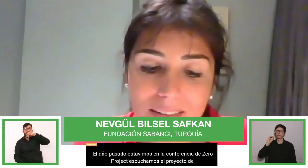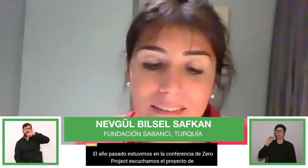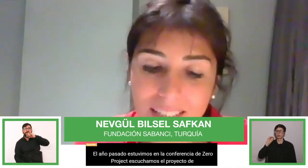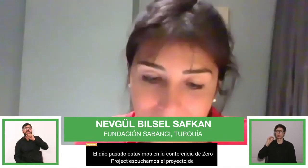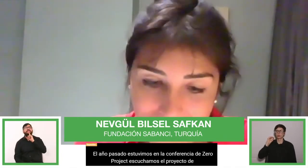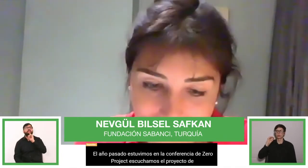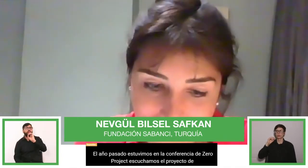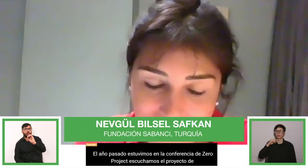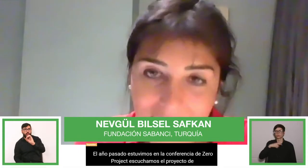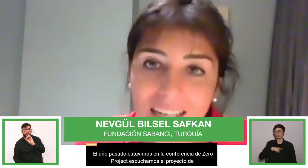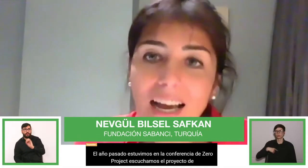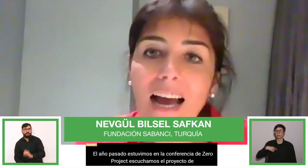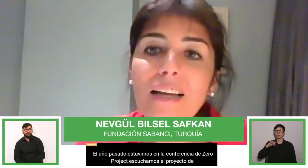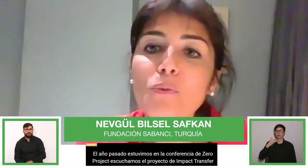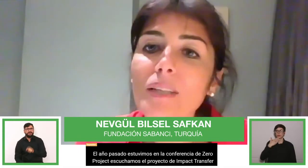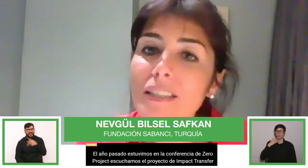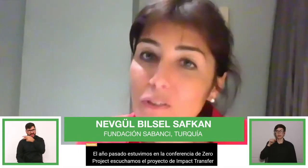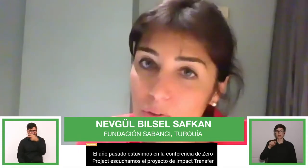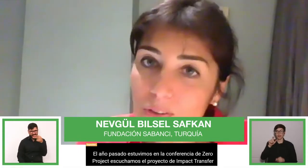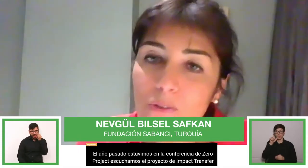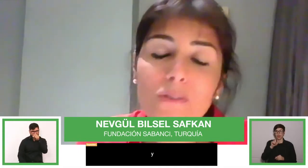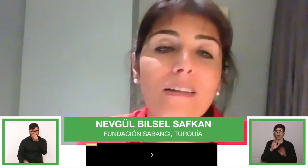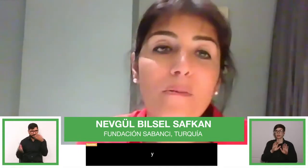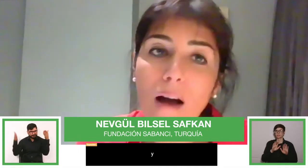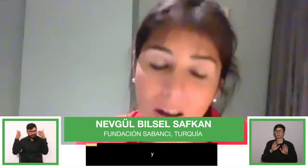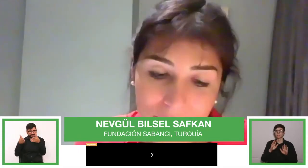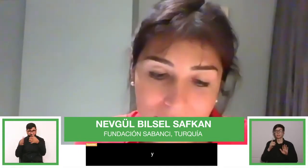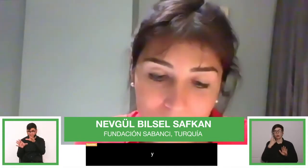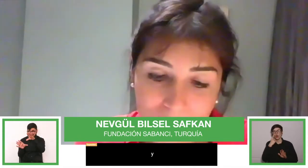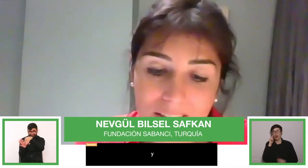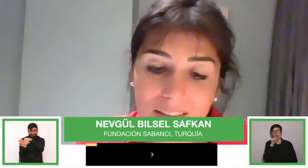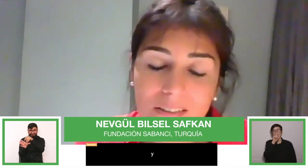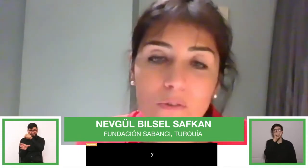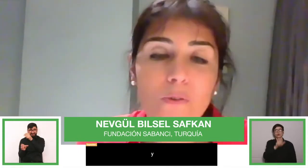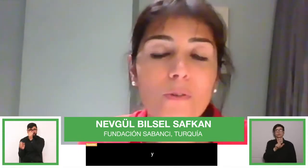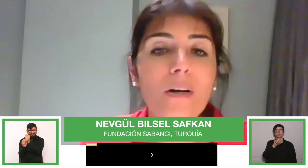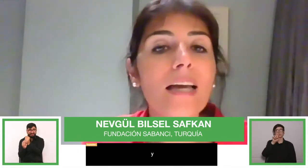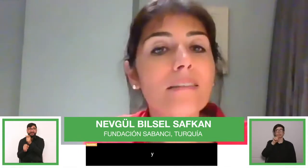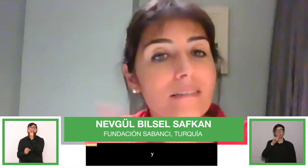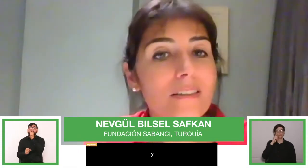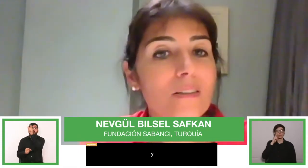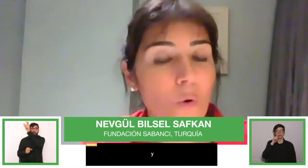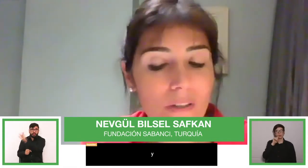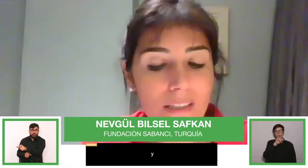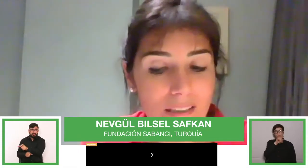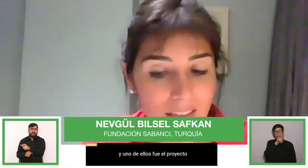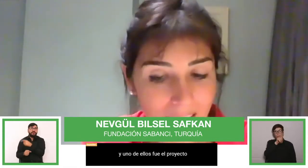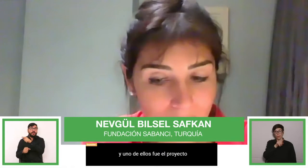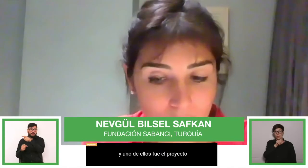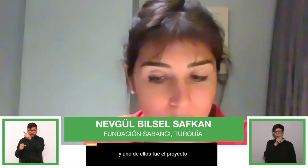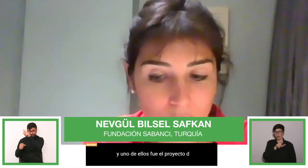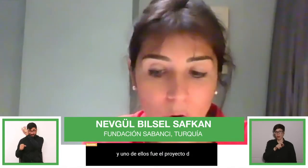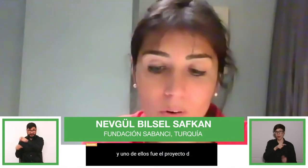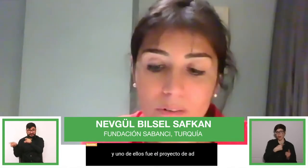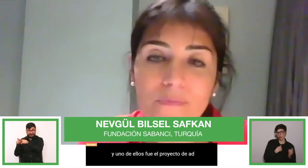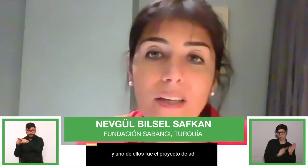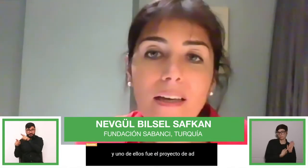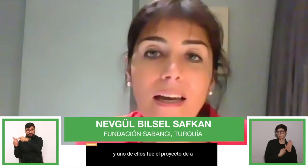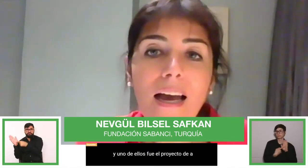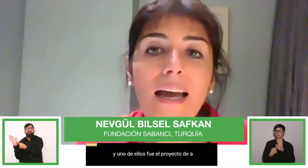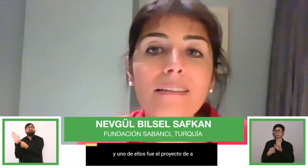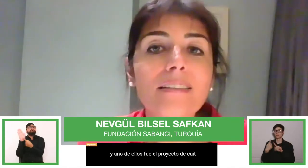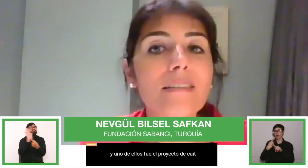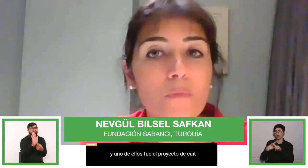Entonces, así es como conocimos a Nev y nos lo presentamos a otra